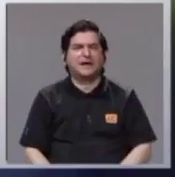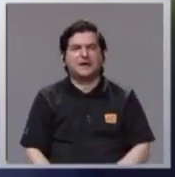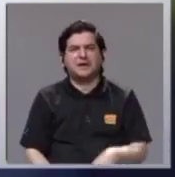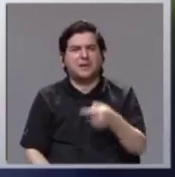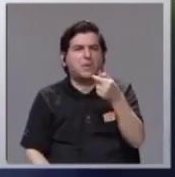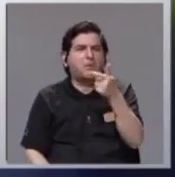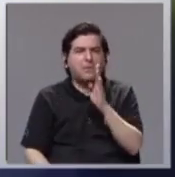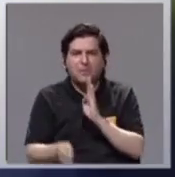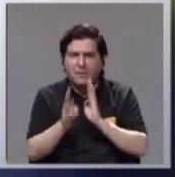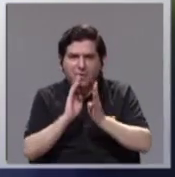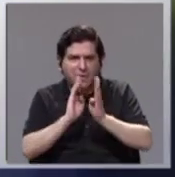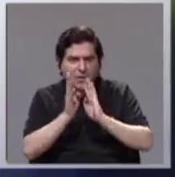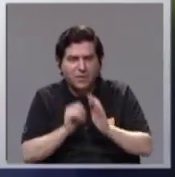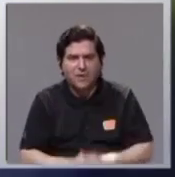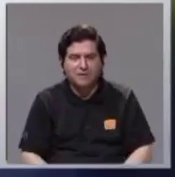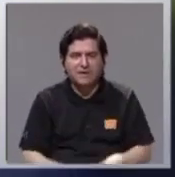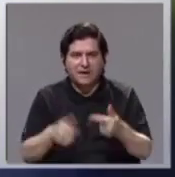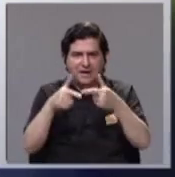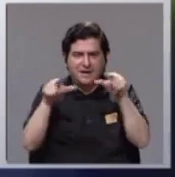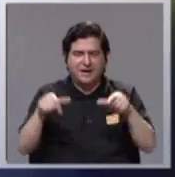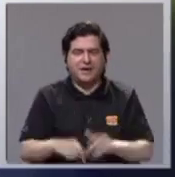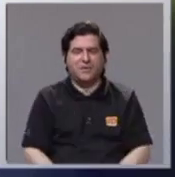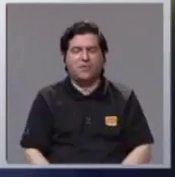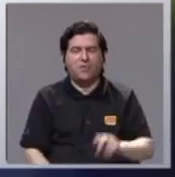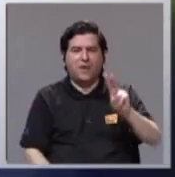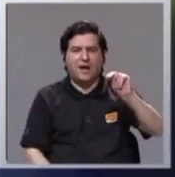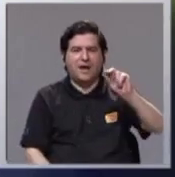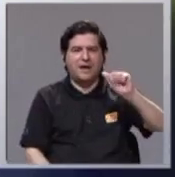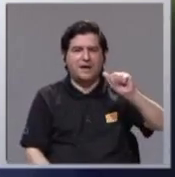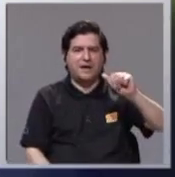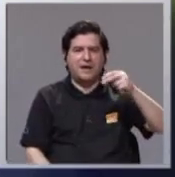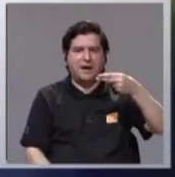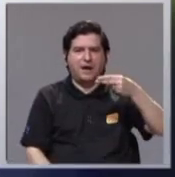hablar un poquito de lengua náhuatl,